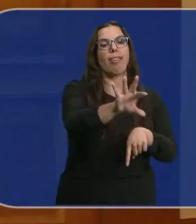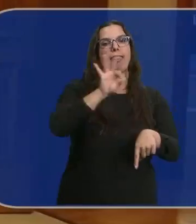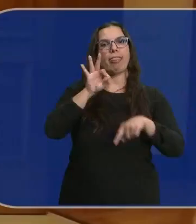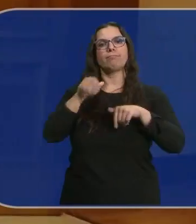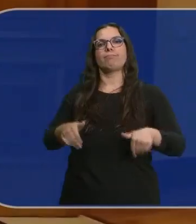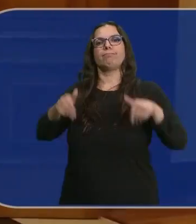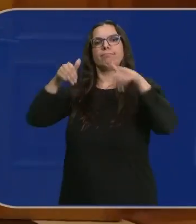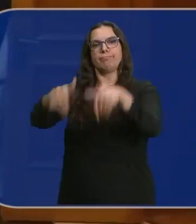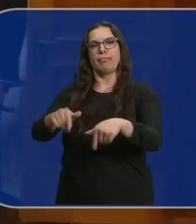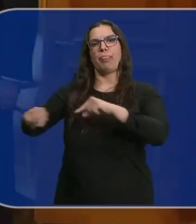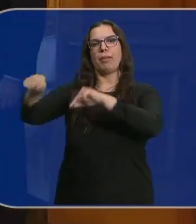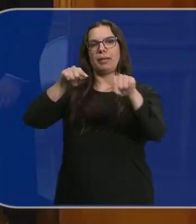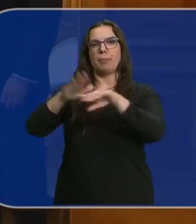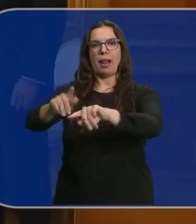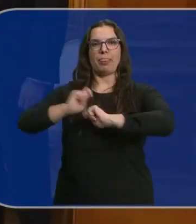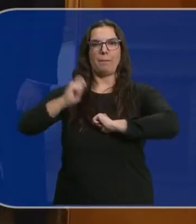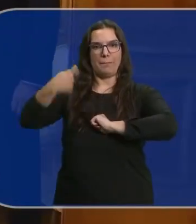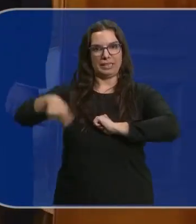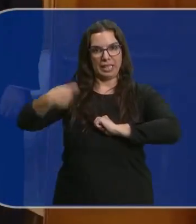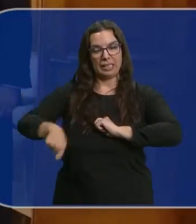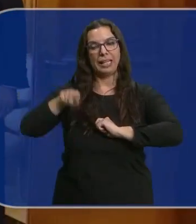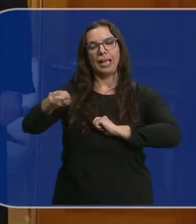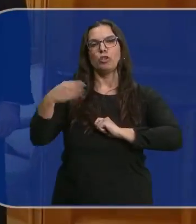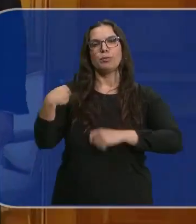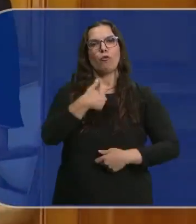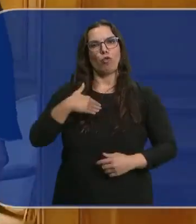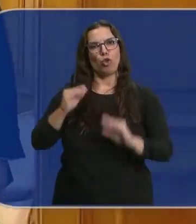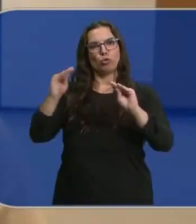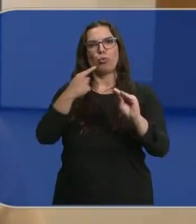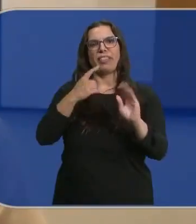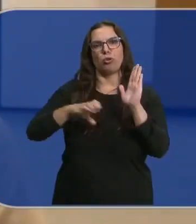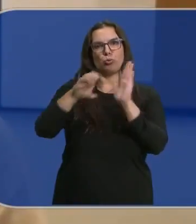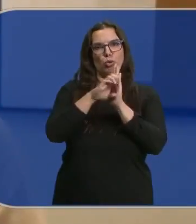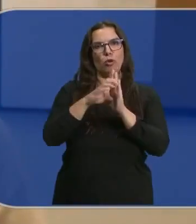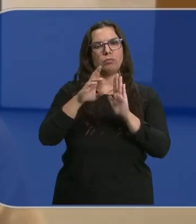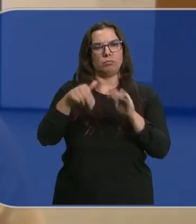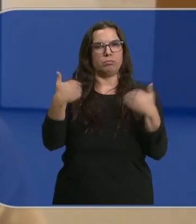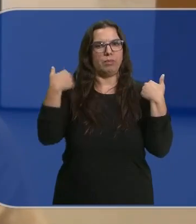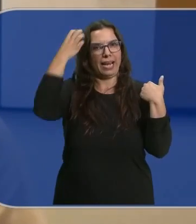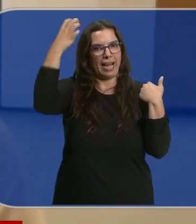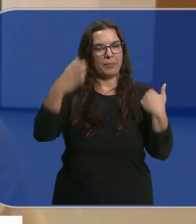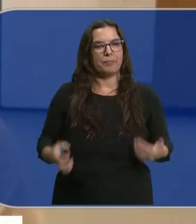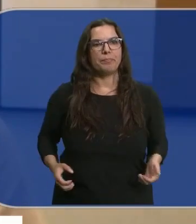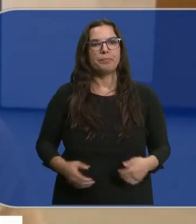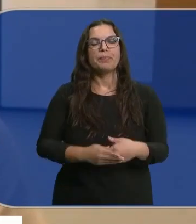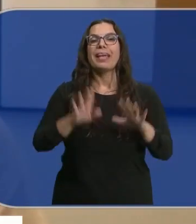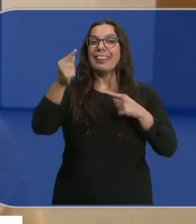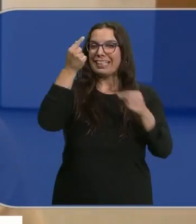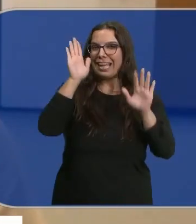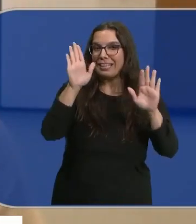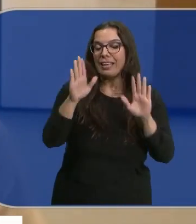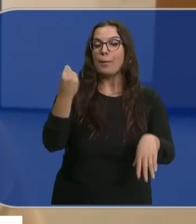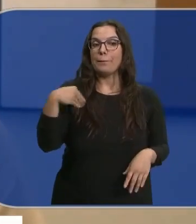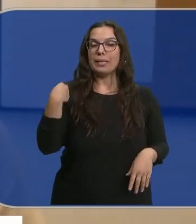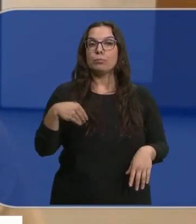gobierno que se someterá al debate de investidura. Es una atribución que recoge la Constitución. Hay que matizar que en ningún sitio pone que ese